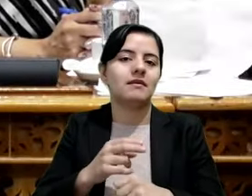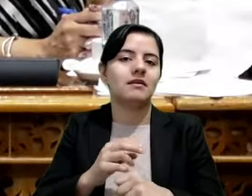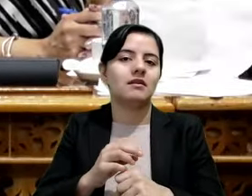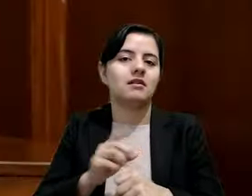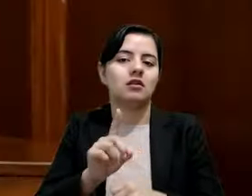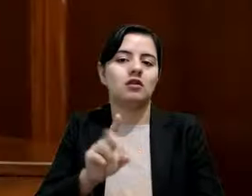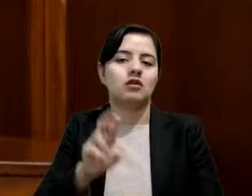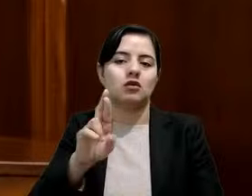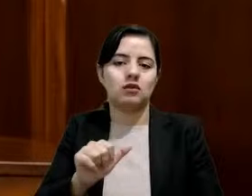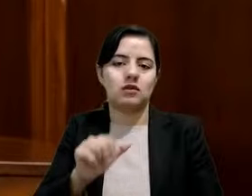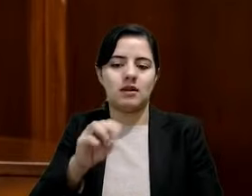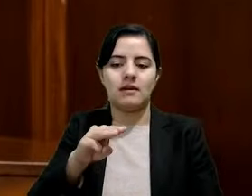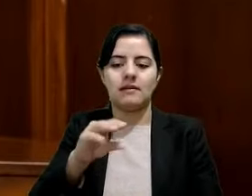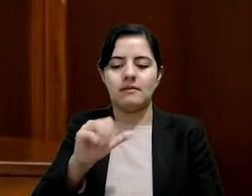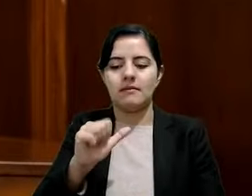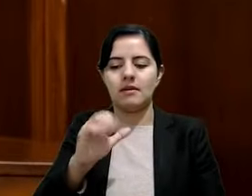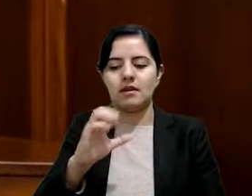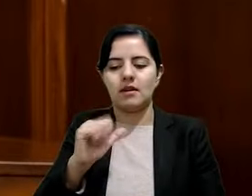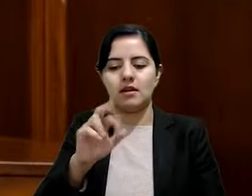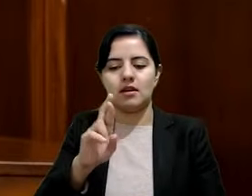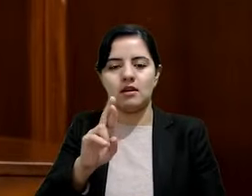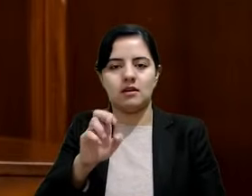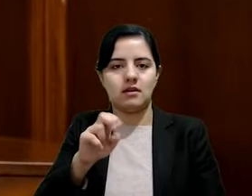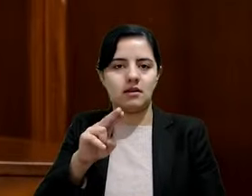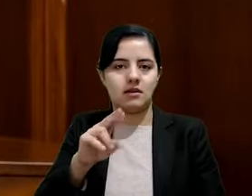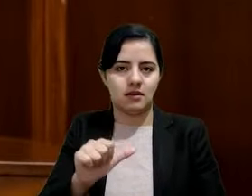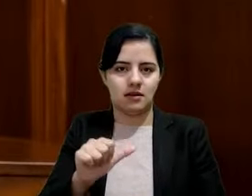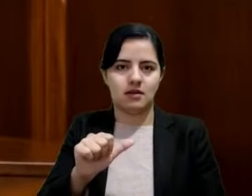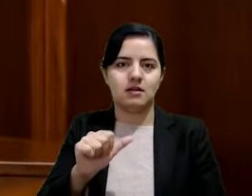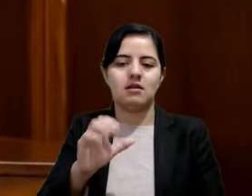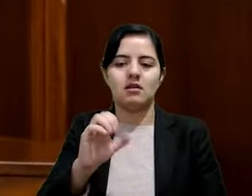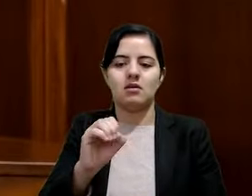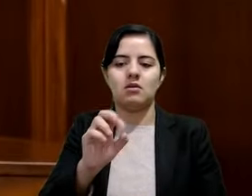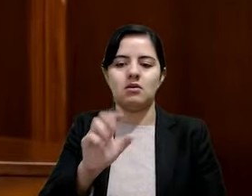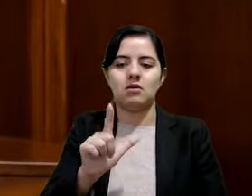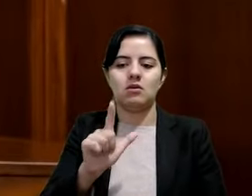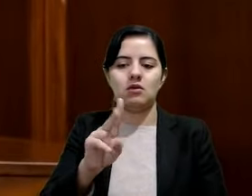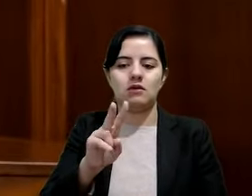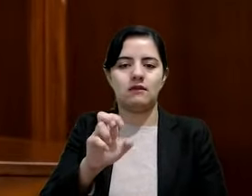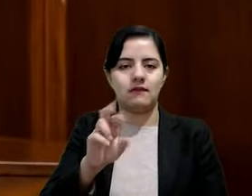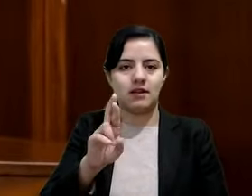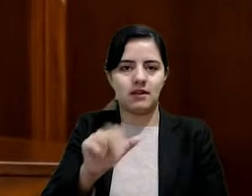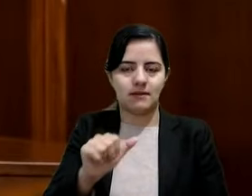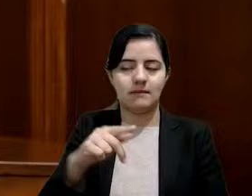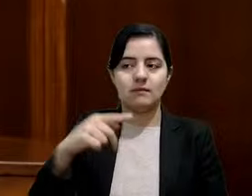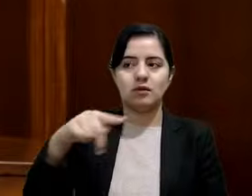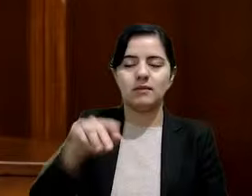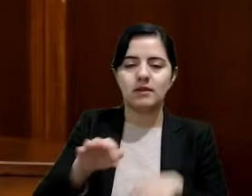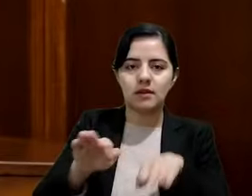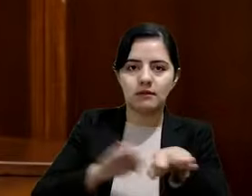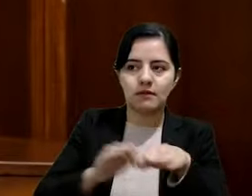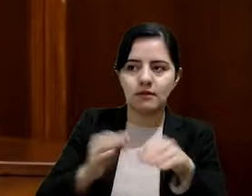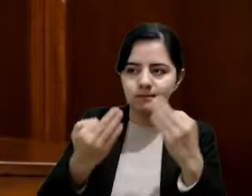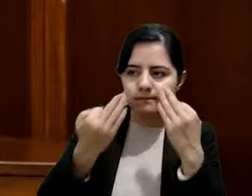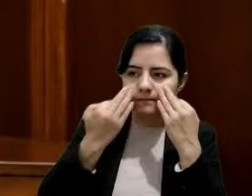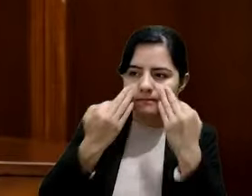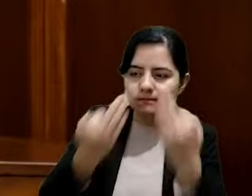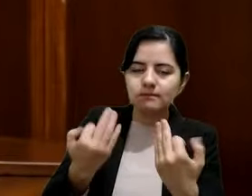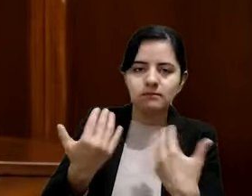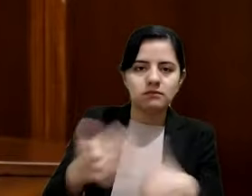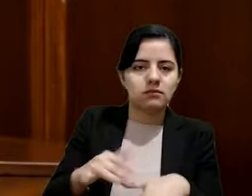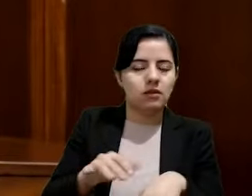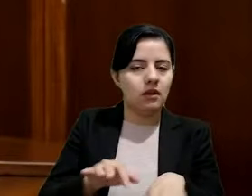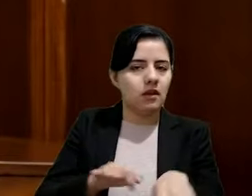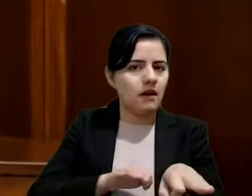Macarena Montoya Olvera cuyo trabajo y compromiso son testimonios de la enorme tarea que implica